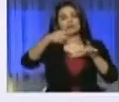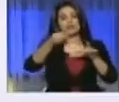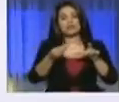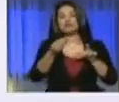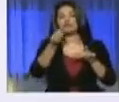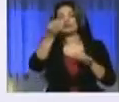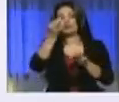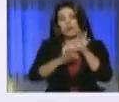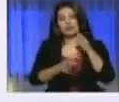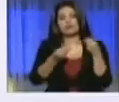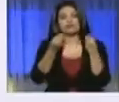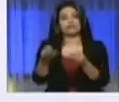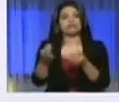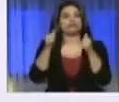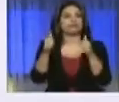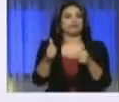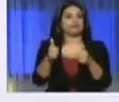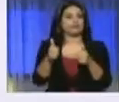Y